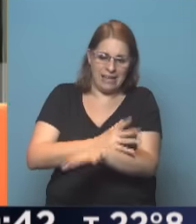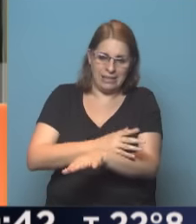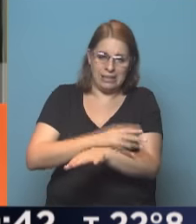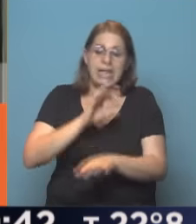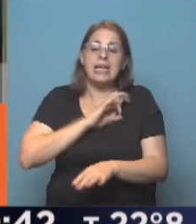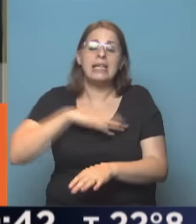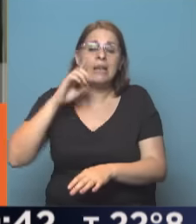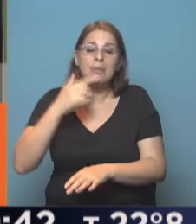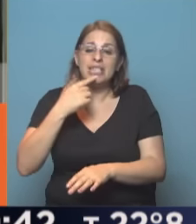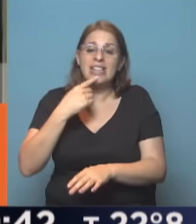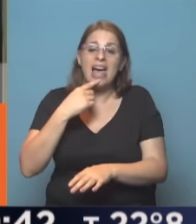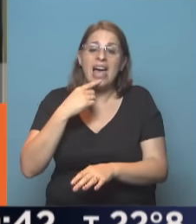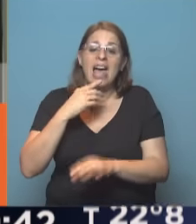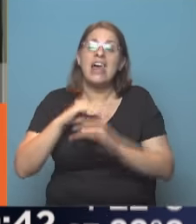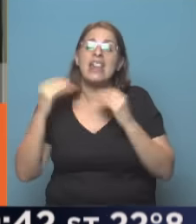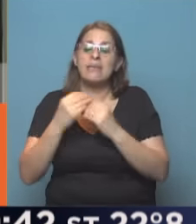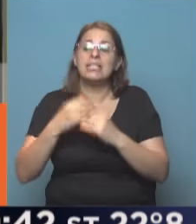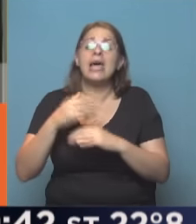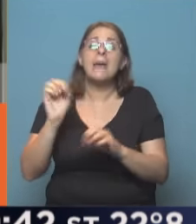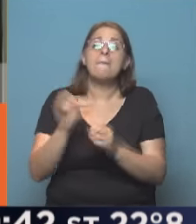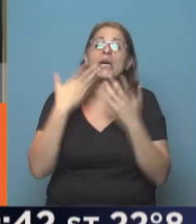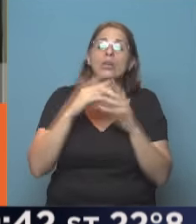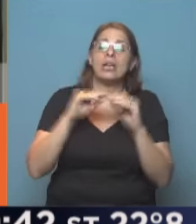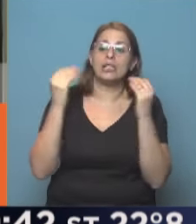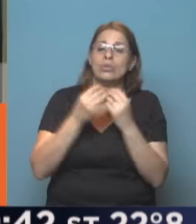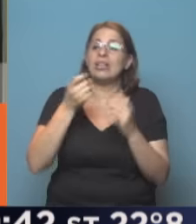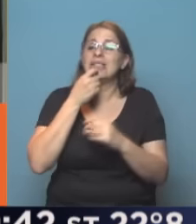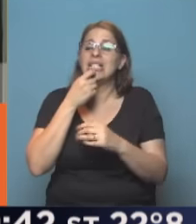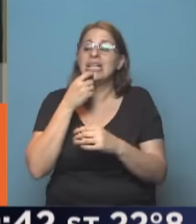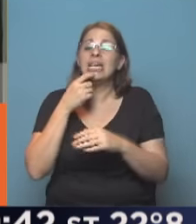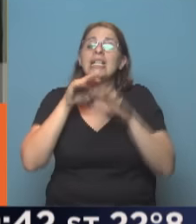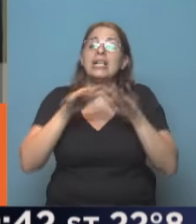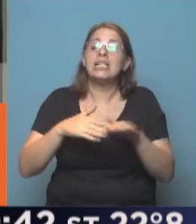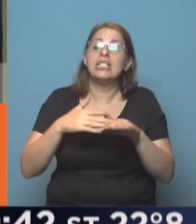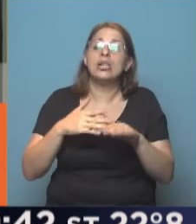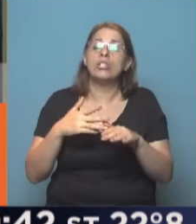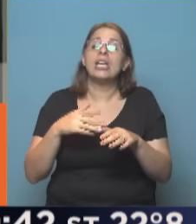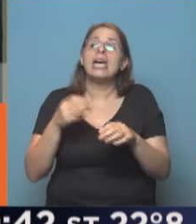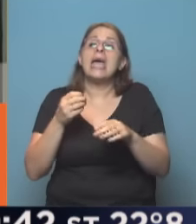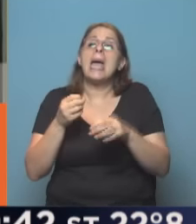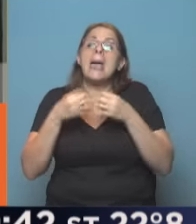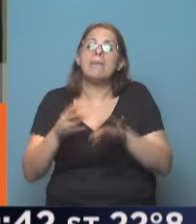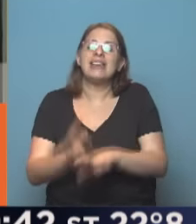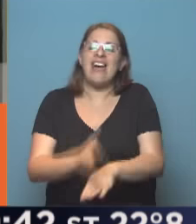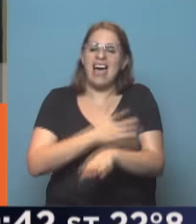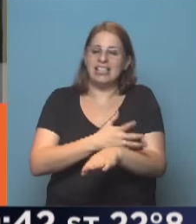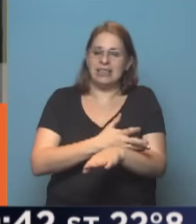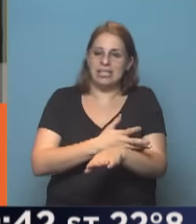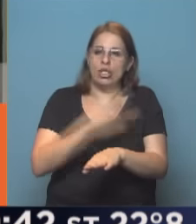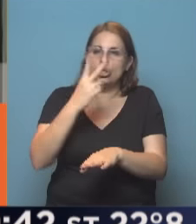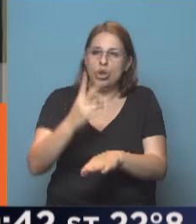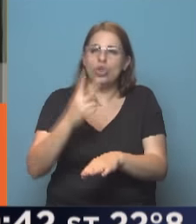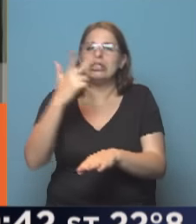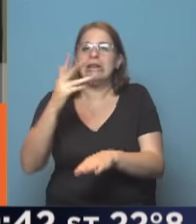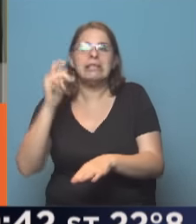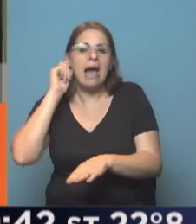otras cosas, dice que se mejora significativamente el resultado si los niños van a 2 o más años de educación inicial. Ese es el justificativo de que los chicos vayan a